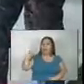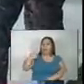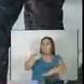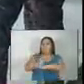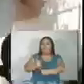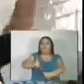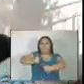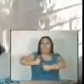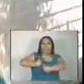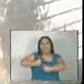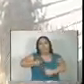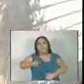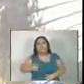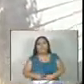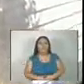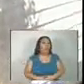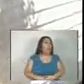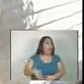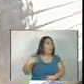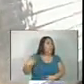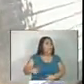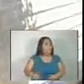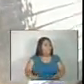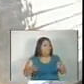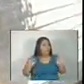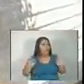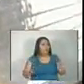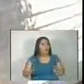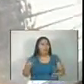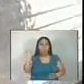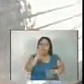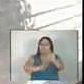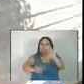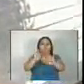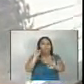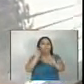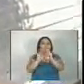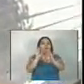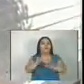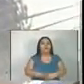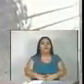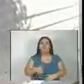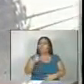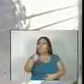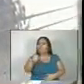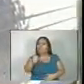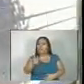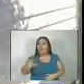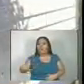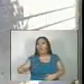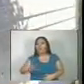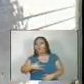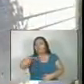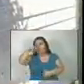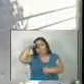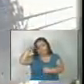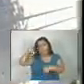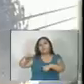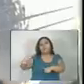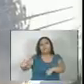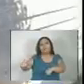cerco de seguridad. Mil veces mejor, estamos perfectos, nos parece, estamos todos de acuerdo.